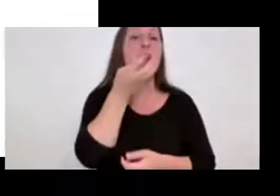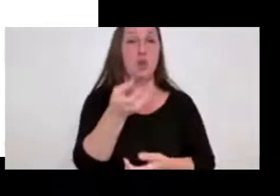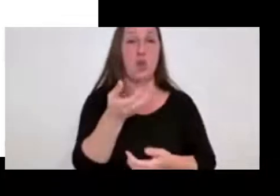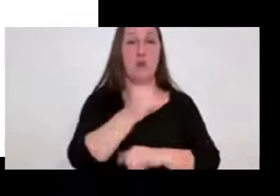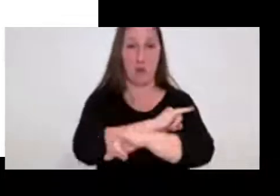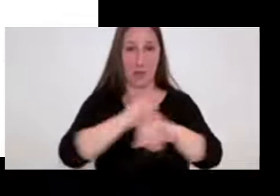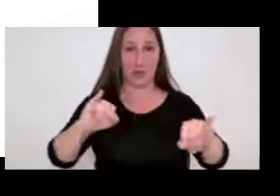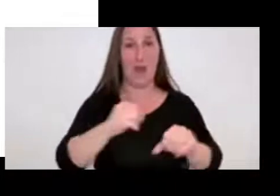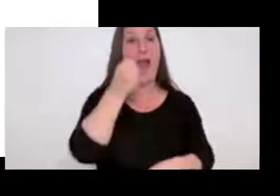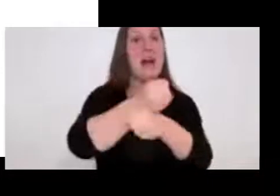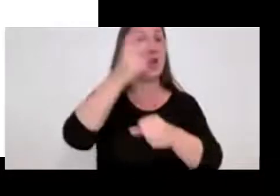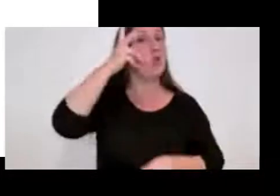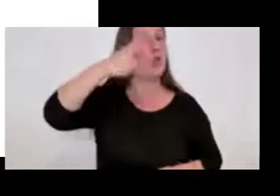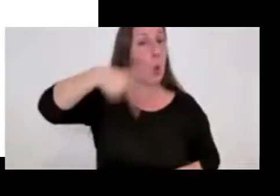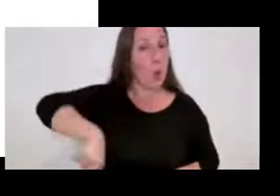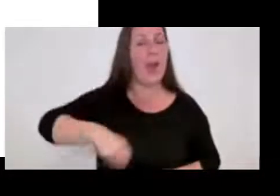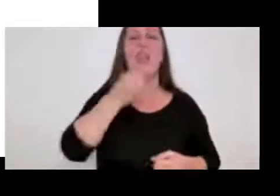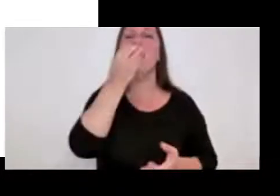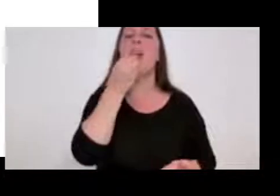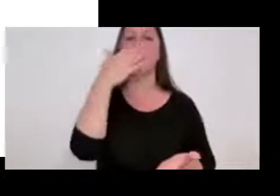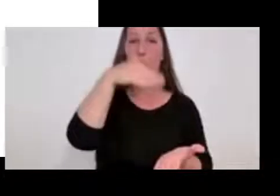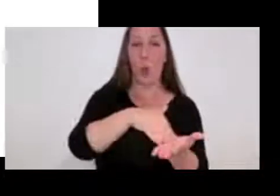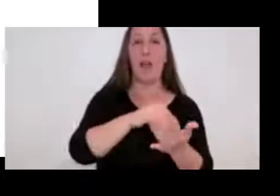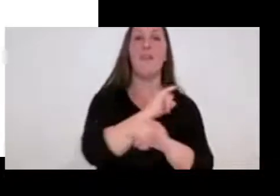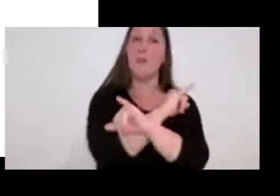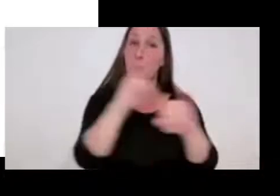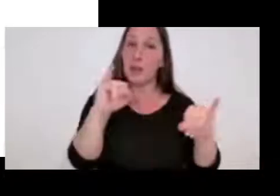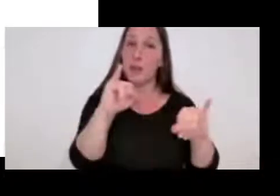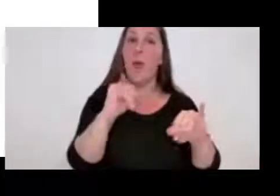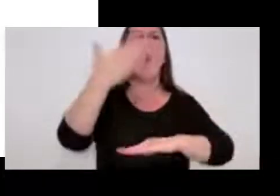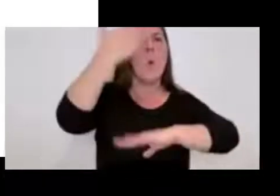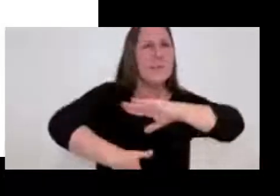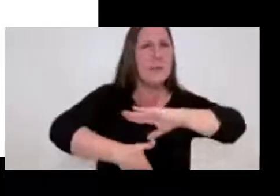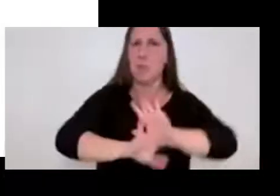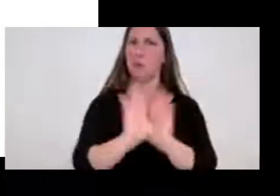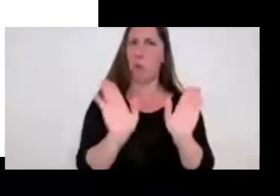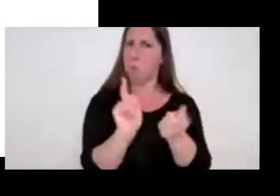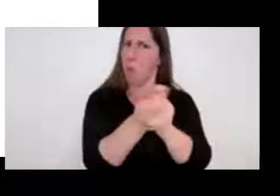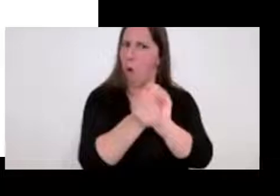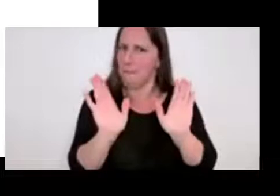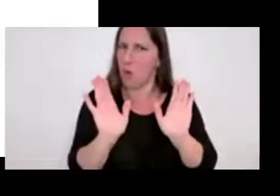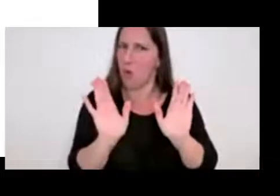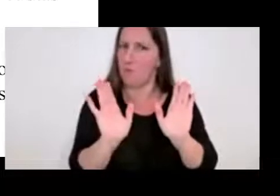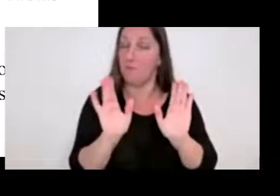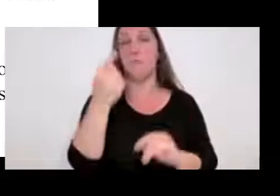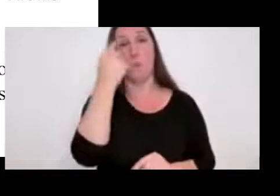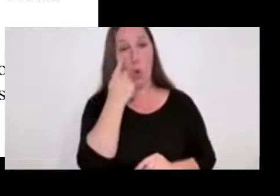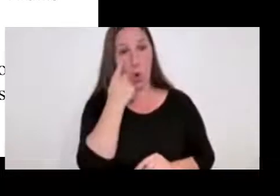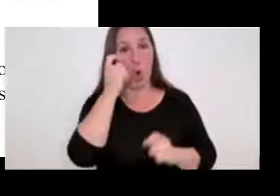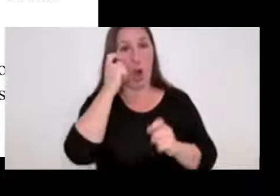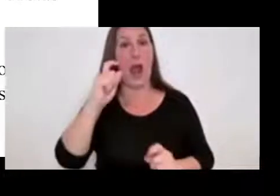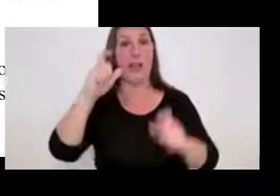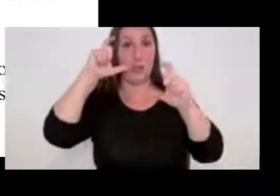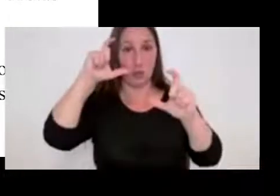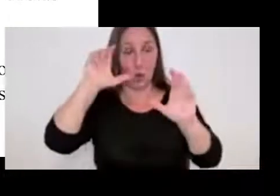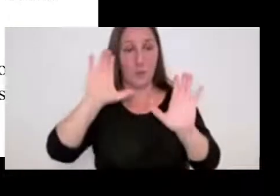la declaración jurada informativa no había alterado su vencimiento. Con lo cual, cuidado con este concepto.